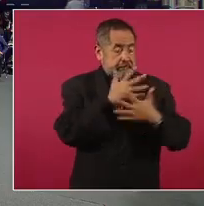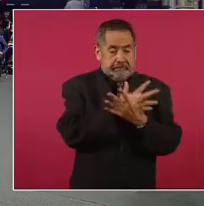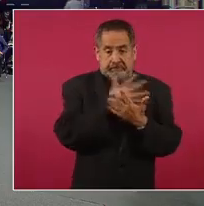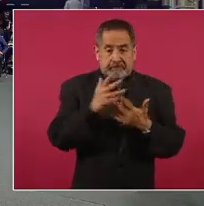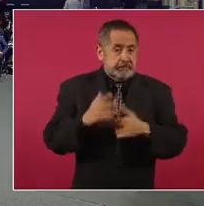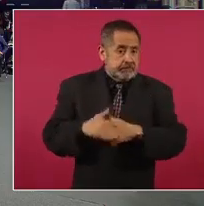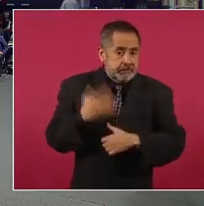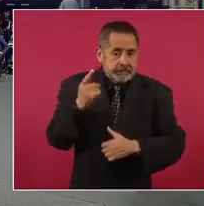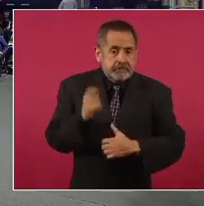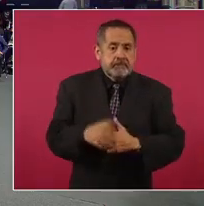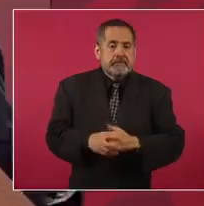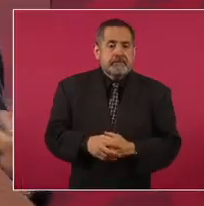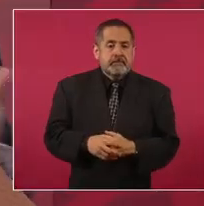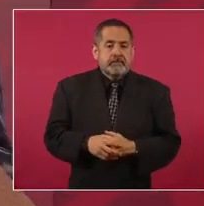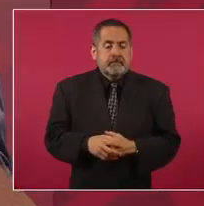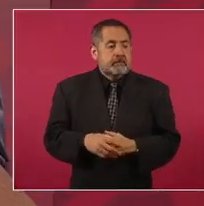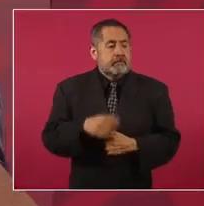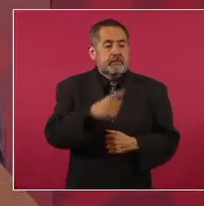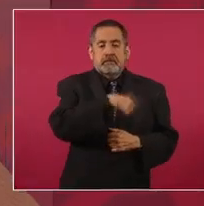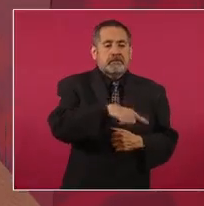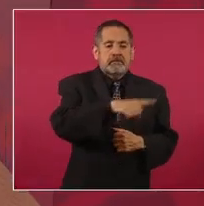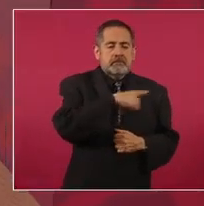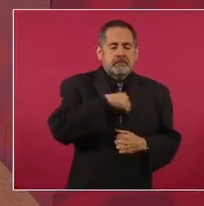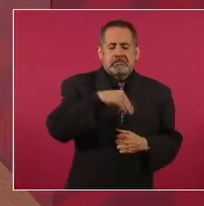porque nunca imaginaron